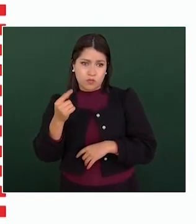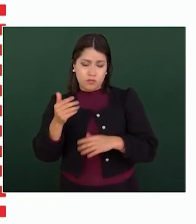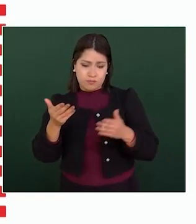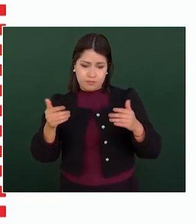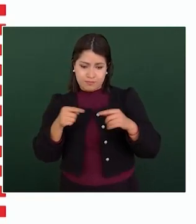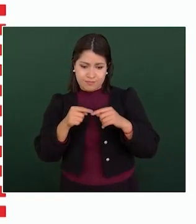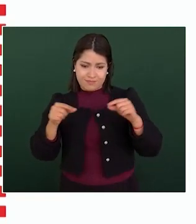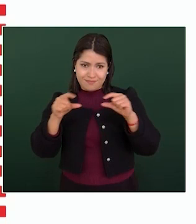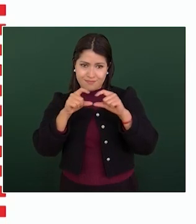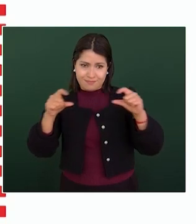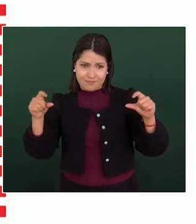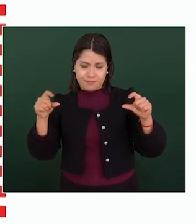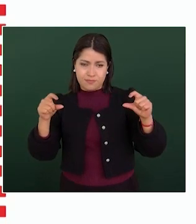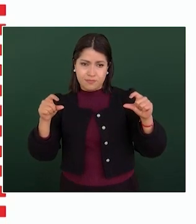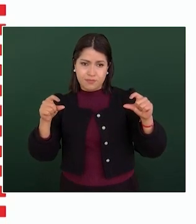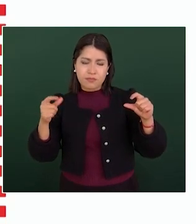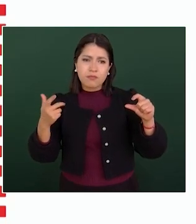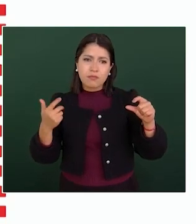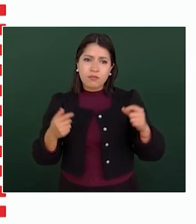No le